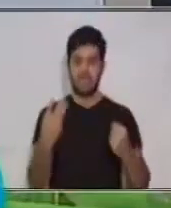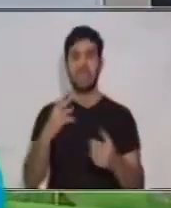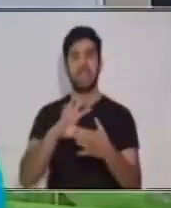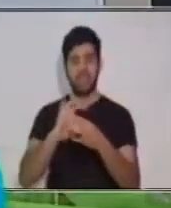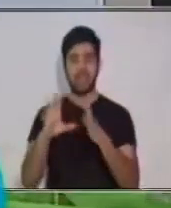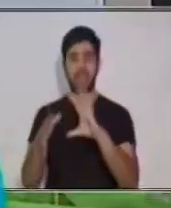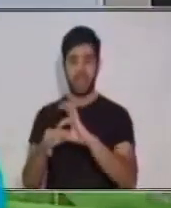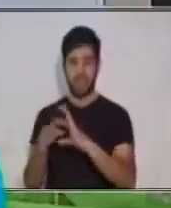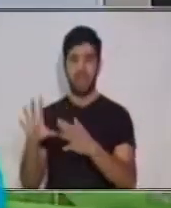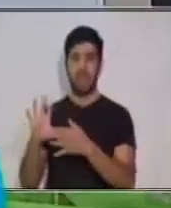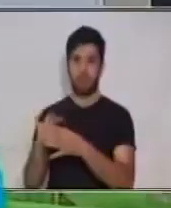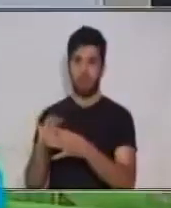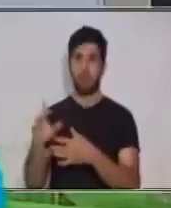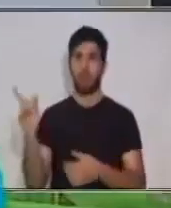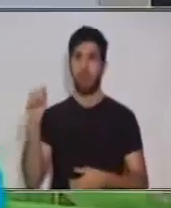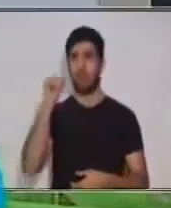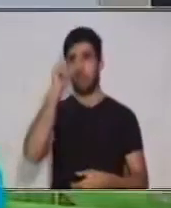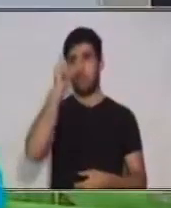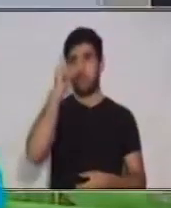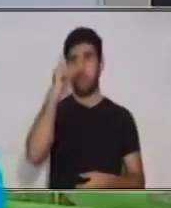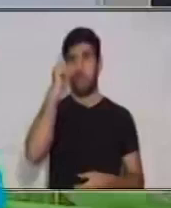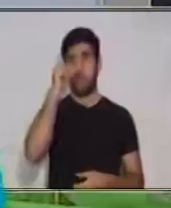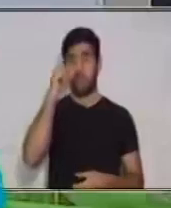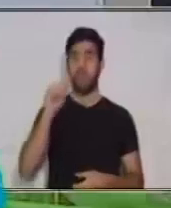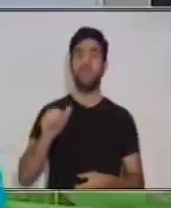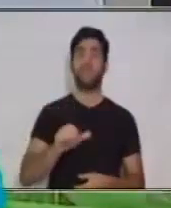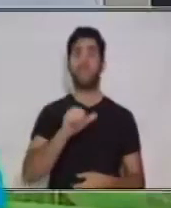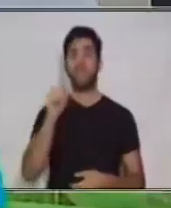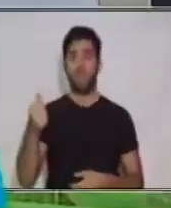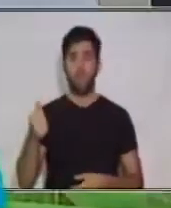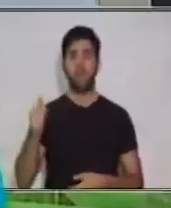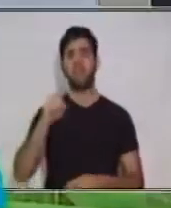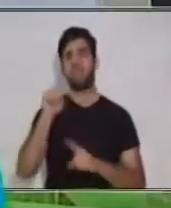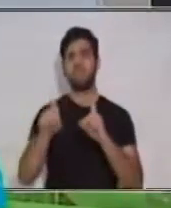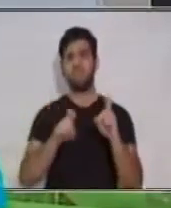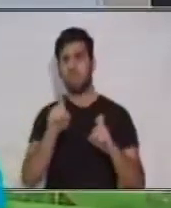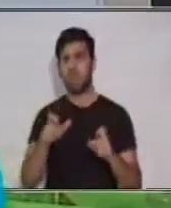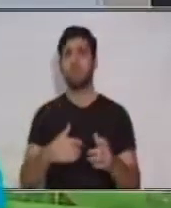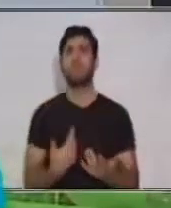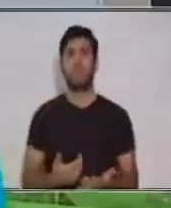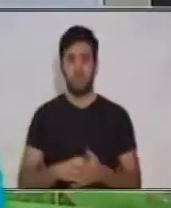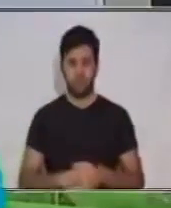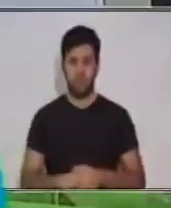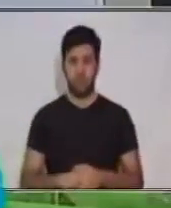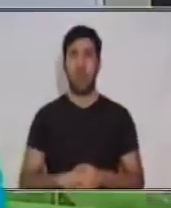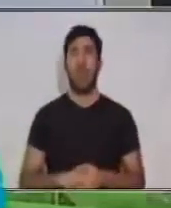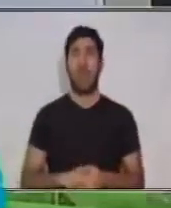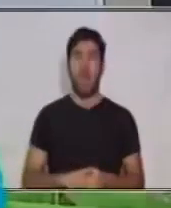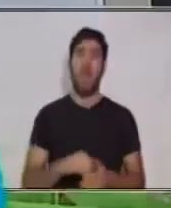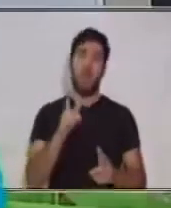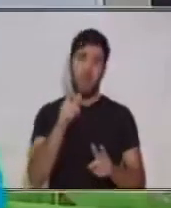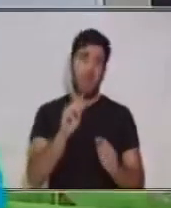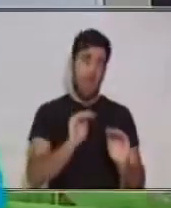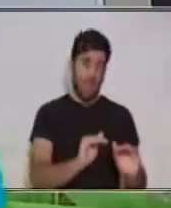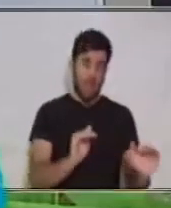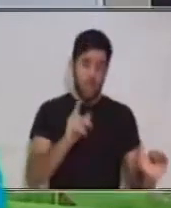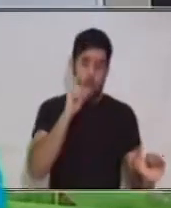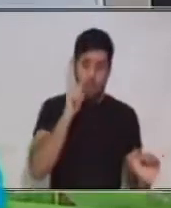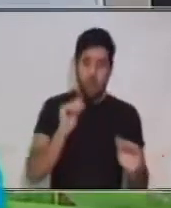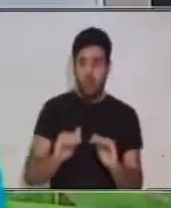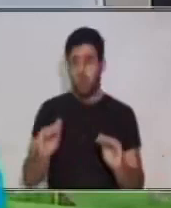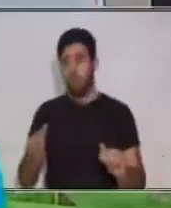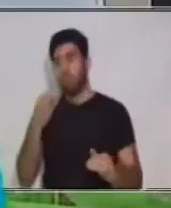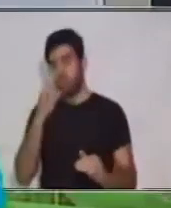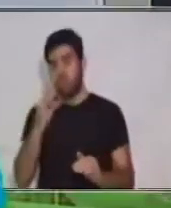les gustaba, preferían. Otra pregunta puede ser si hay niños que, o niñas que solo les